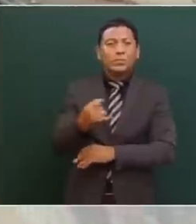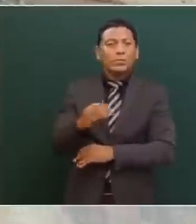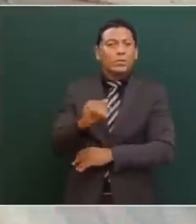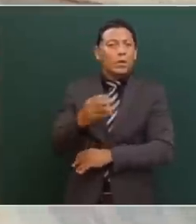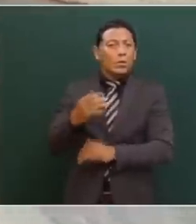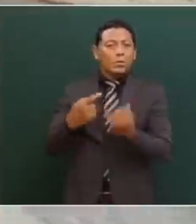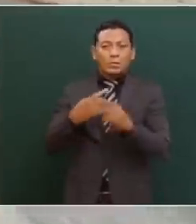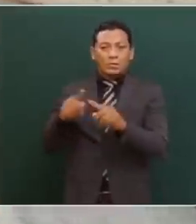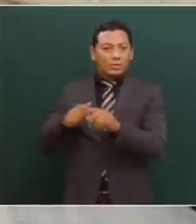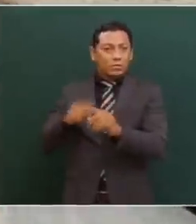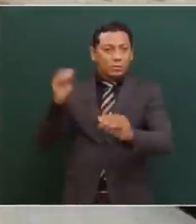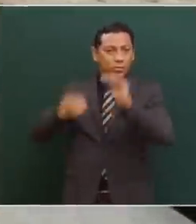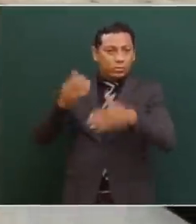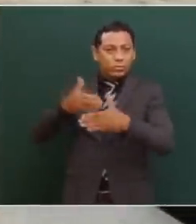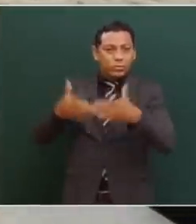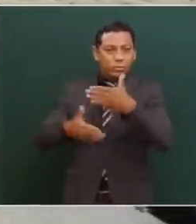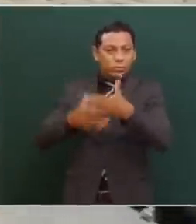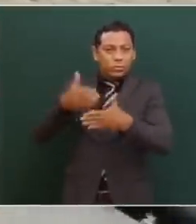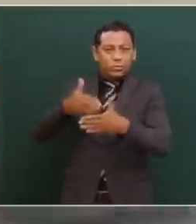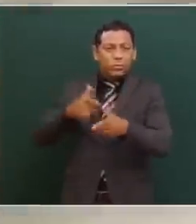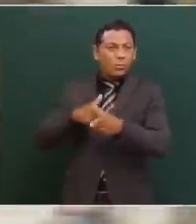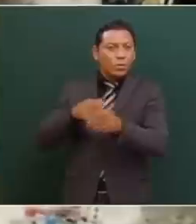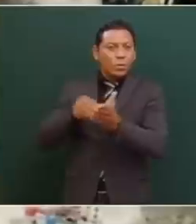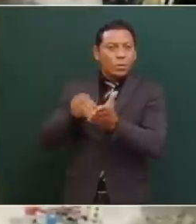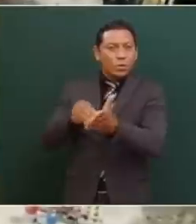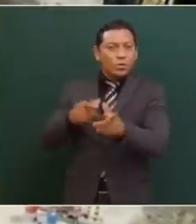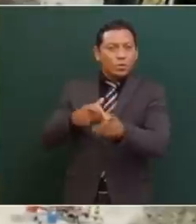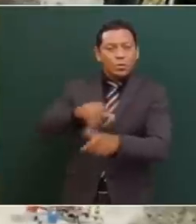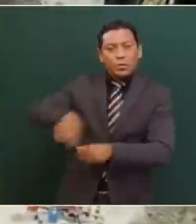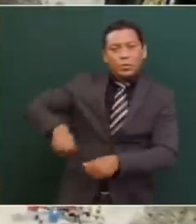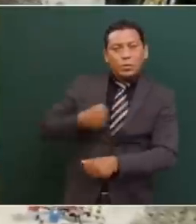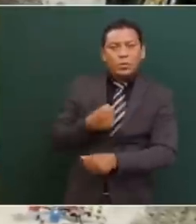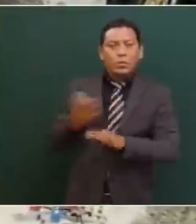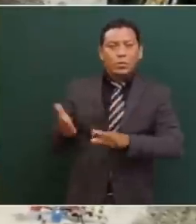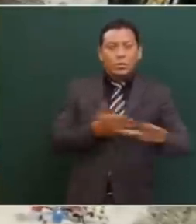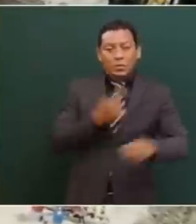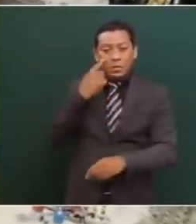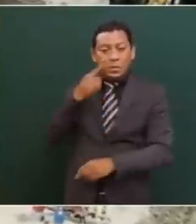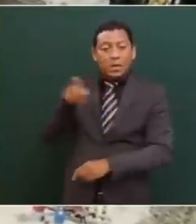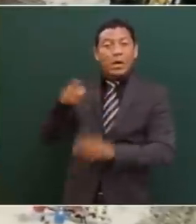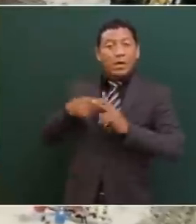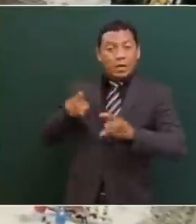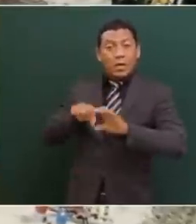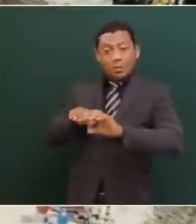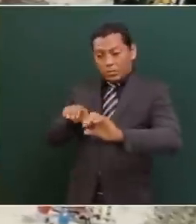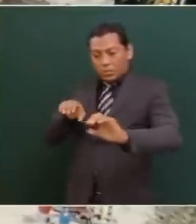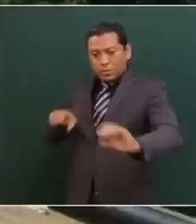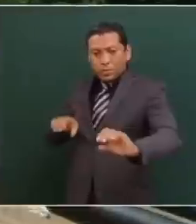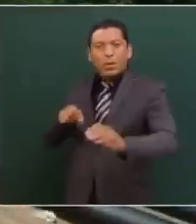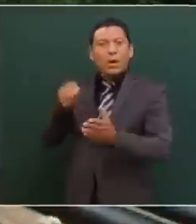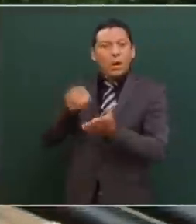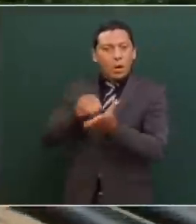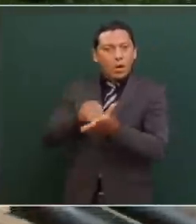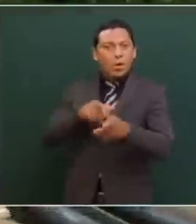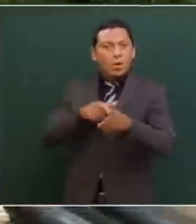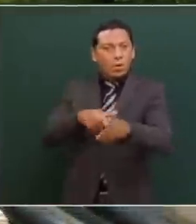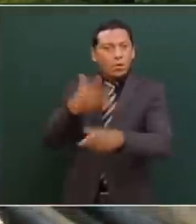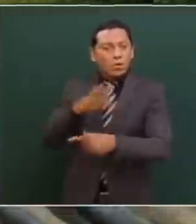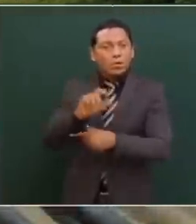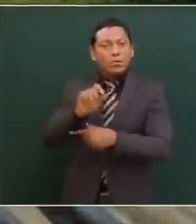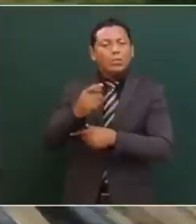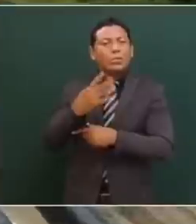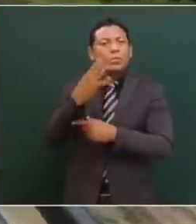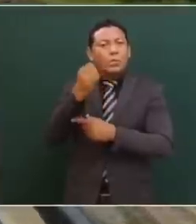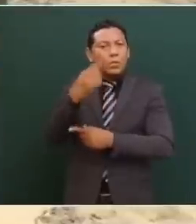de bloque y concreto en el área de almacenamiento. En el avance del gasoducto se inició con la perforación direccional en Pera 10-9